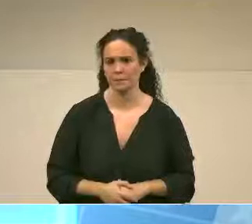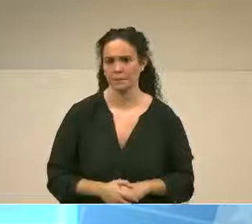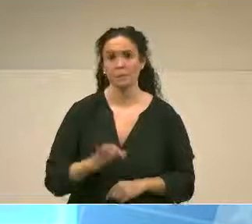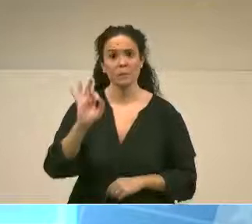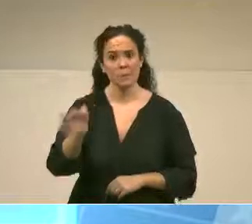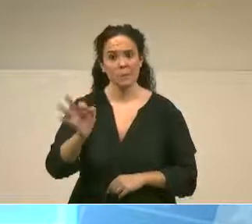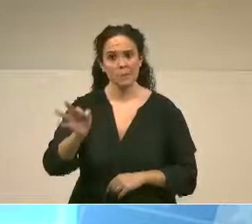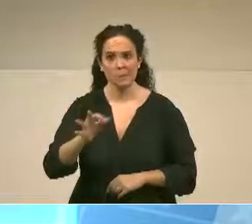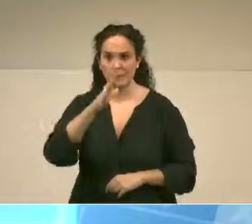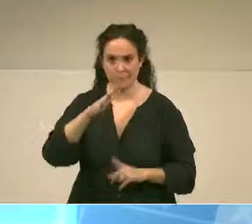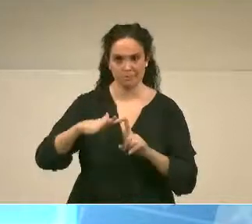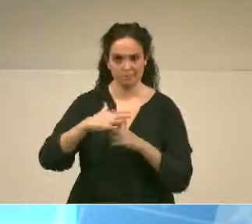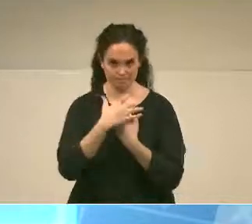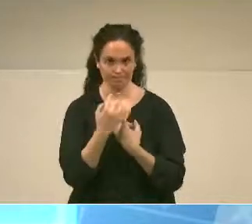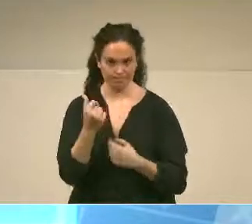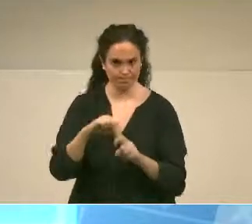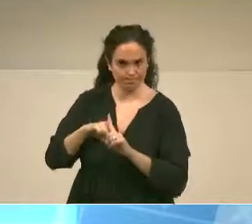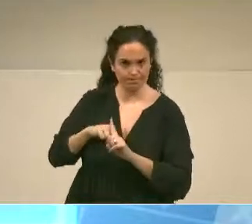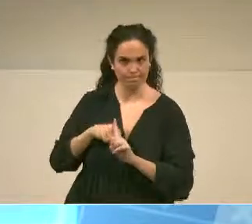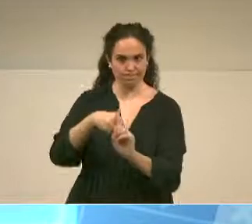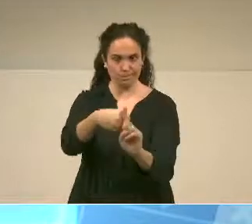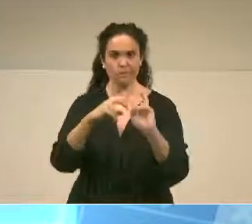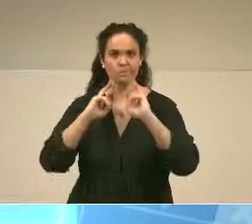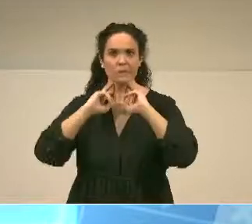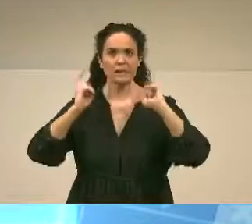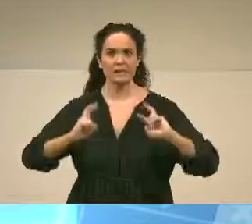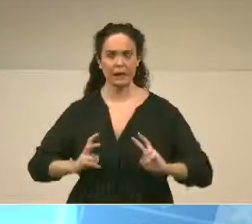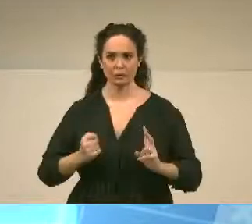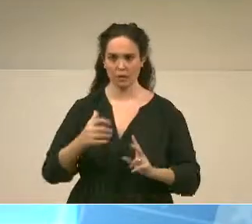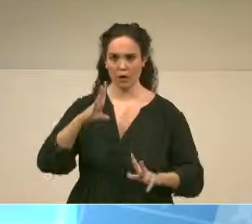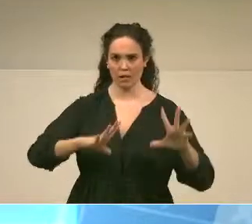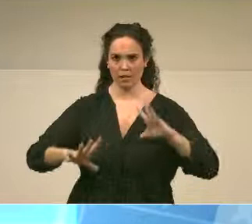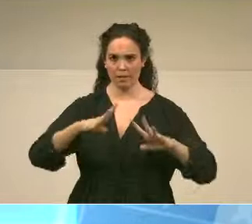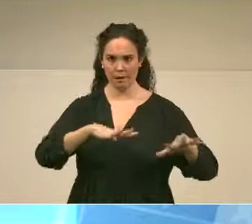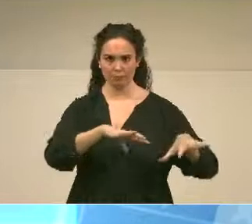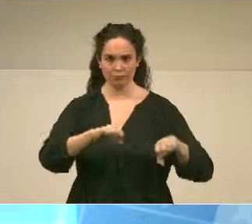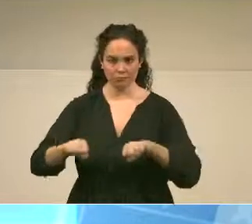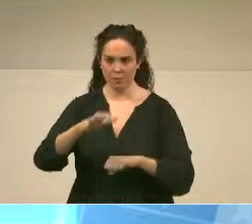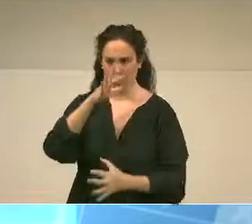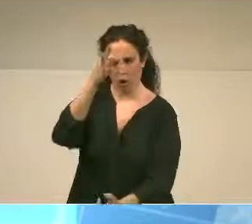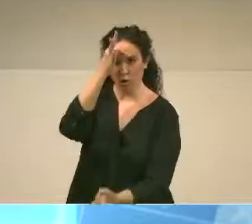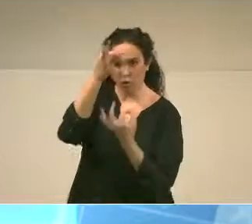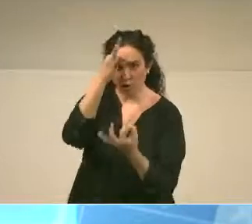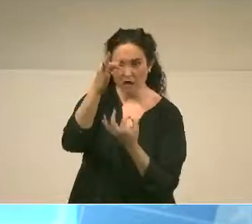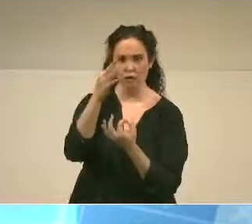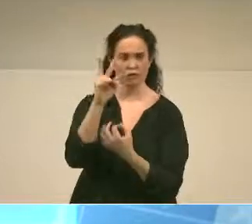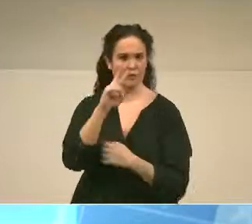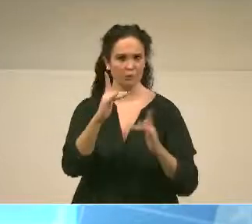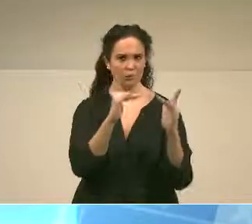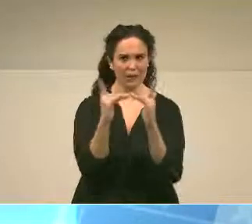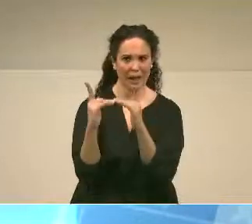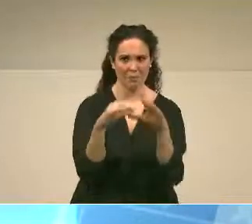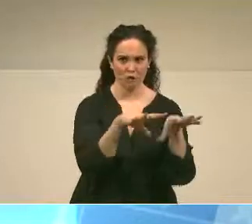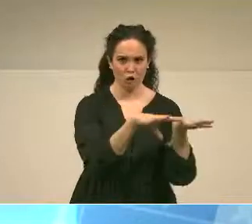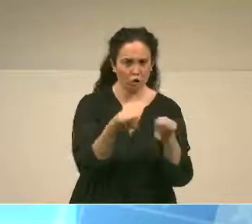la situación está tensionada en estos momentos. Hemos dado datos sobre el número de hospitalizaciones, sobre